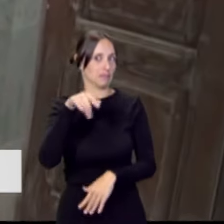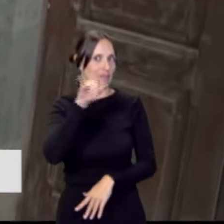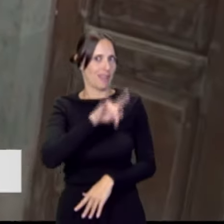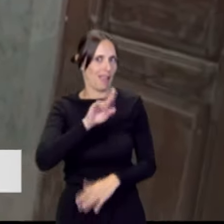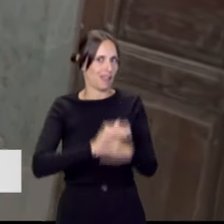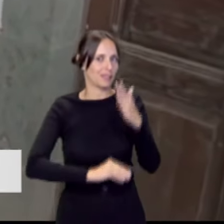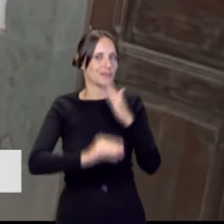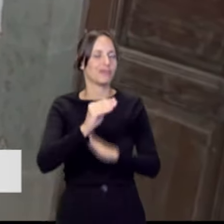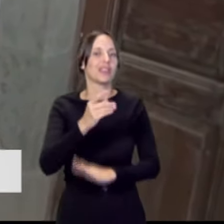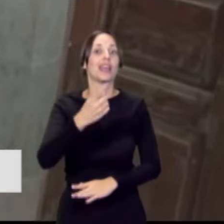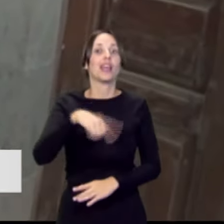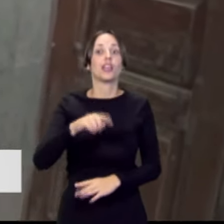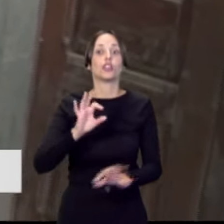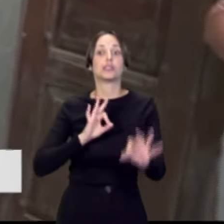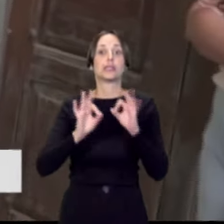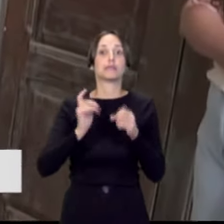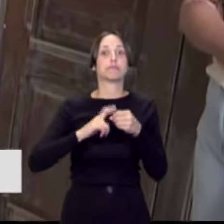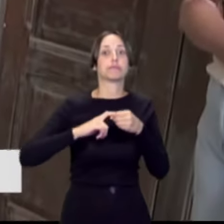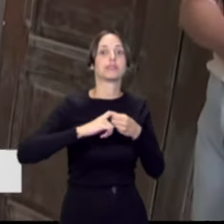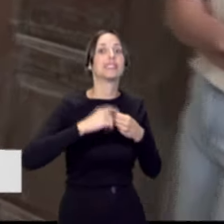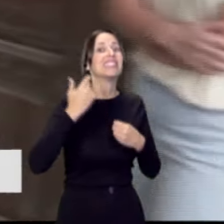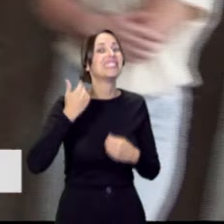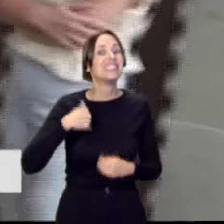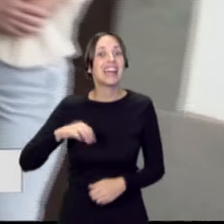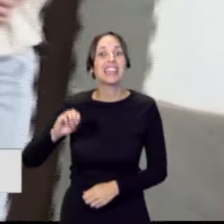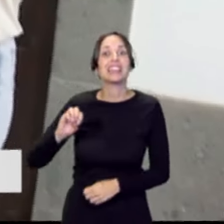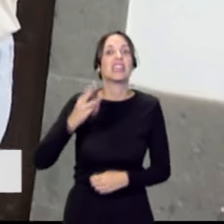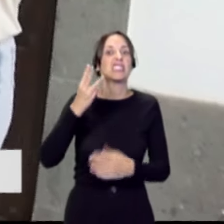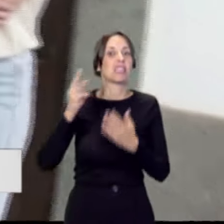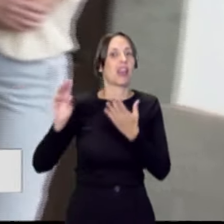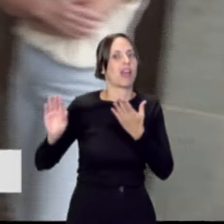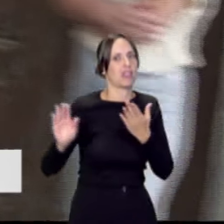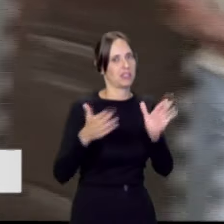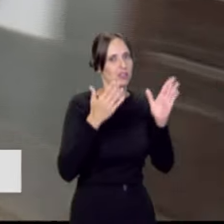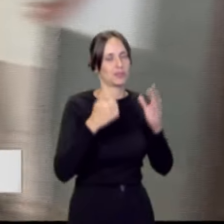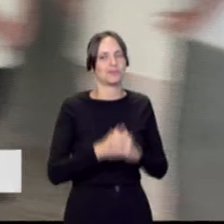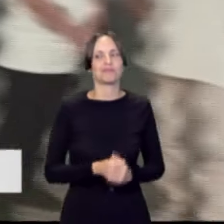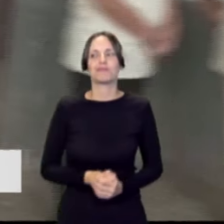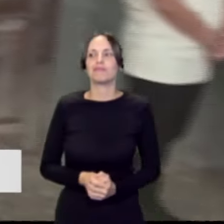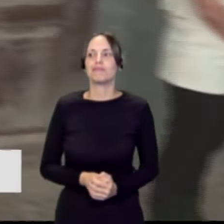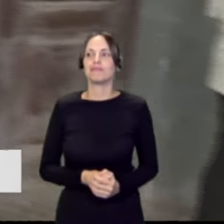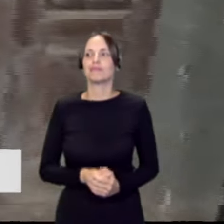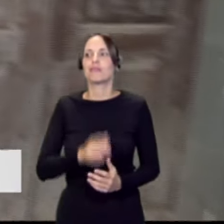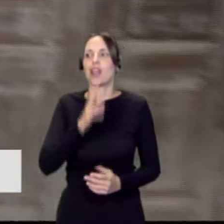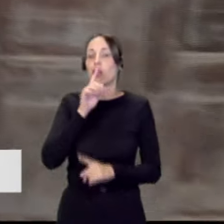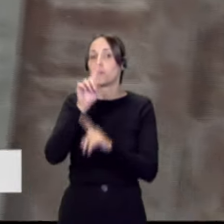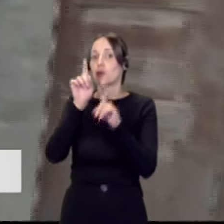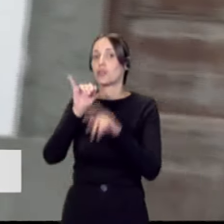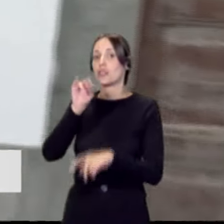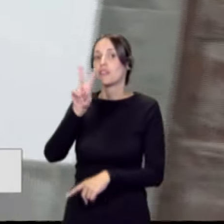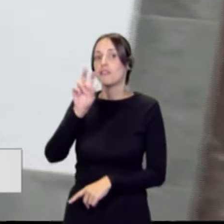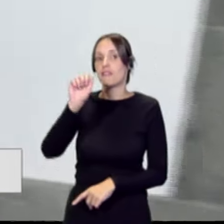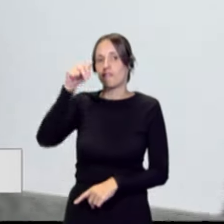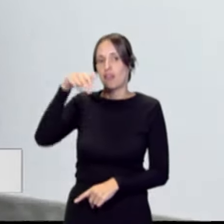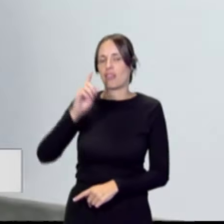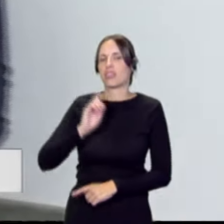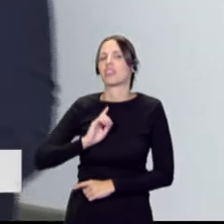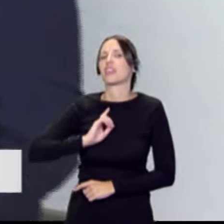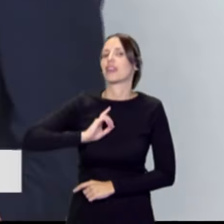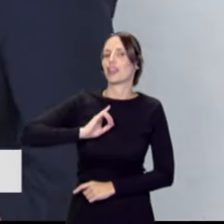esta representación que ya va por su tercera edición. Vamos a preguntarle, está con nosotros Iván Álamo, que es el